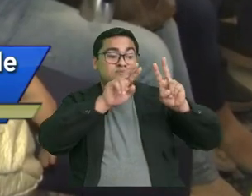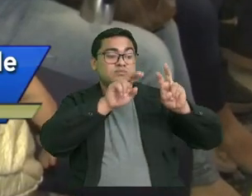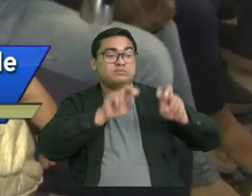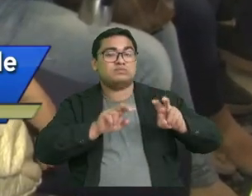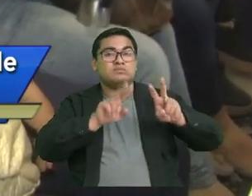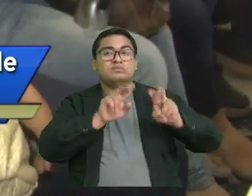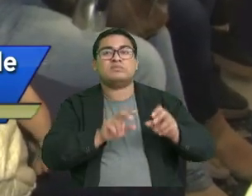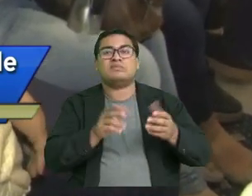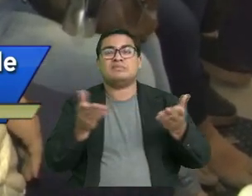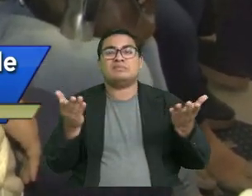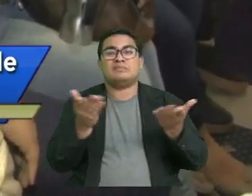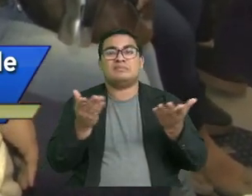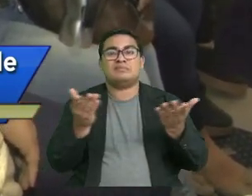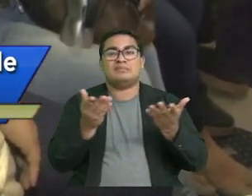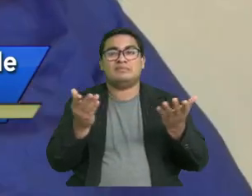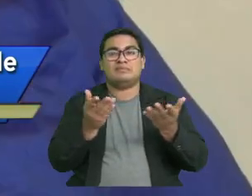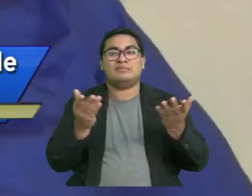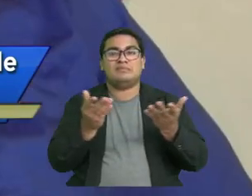de vista